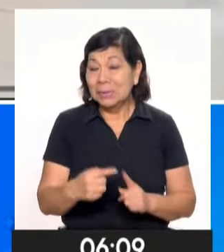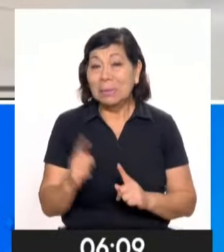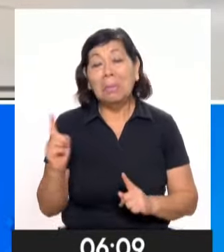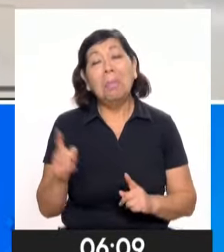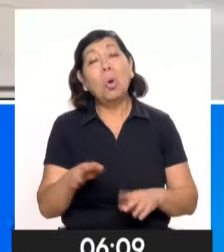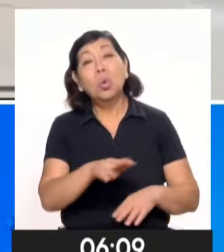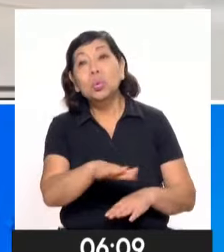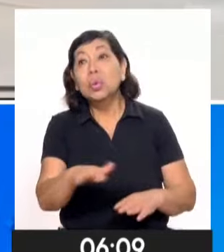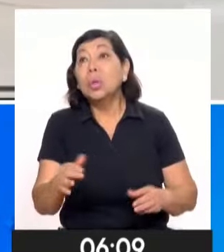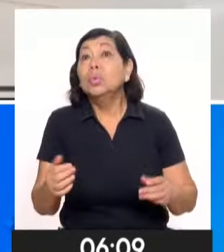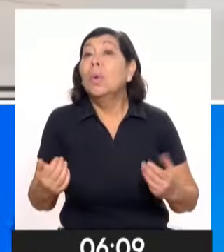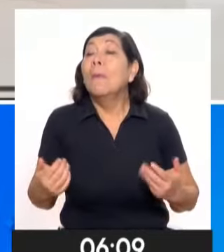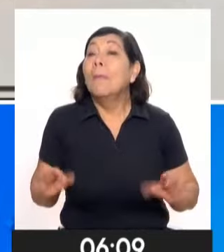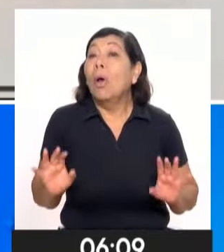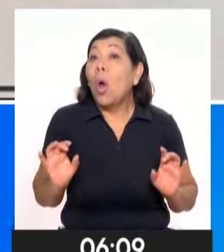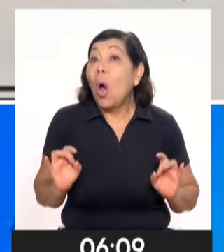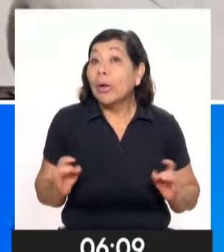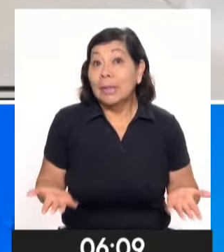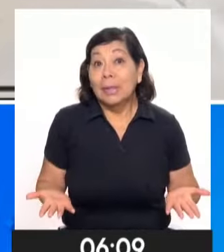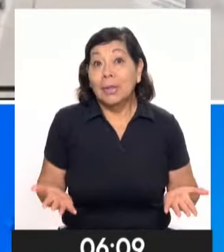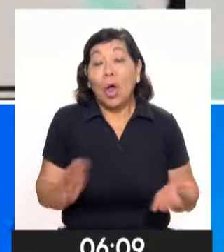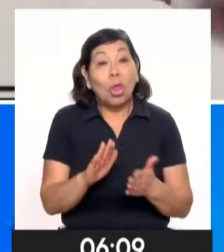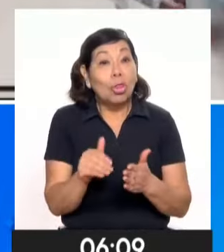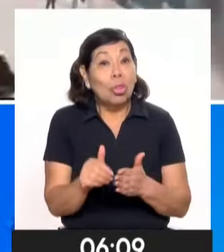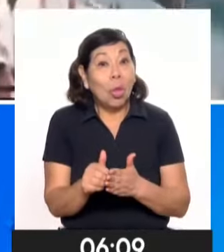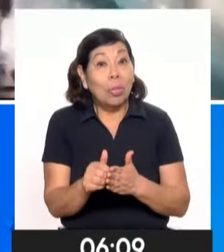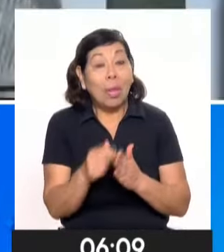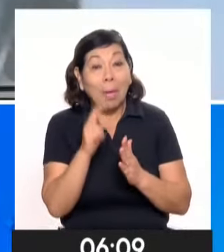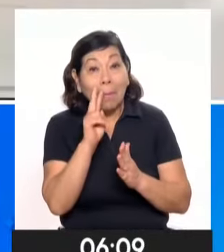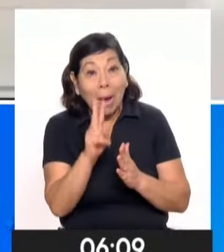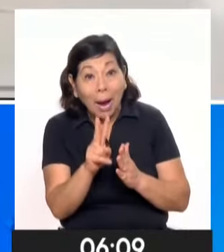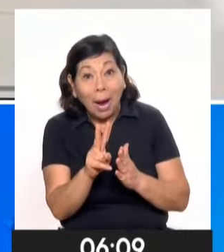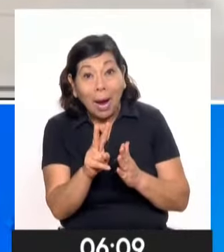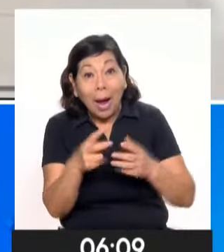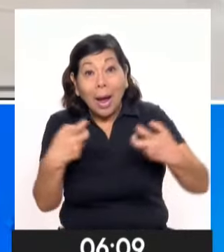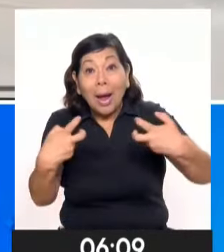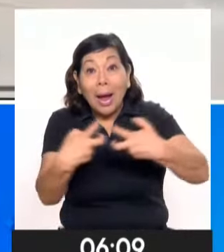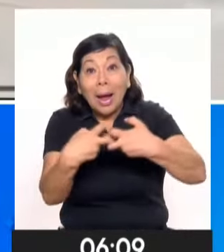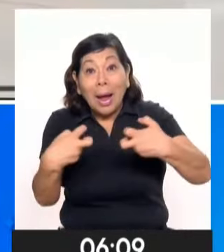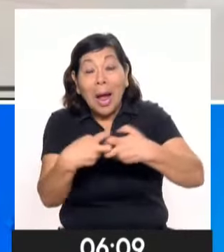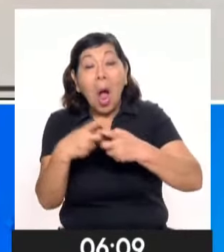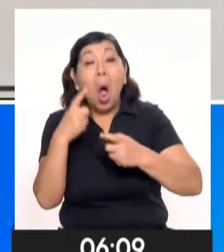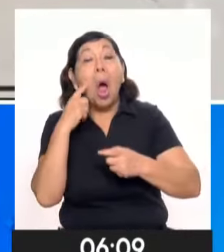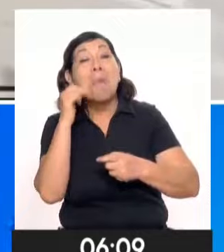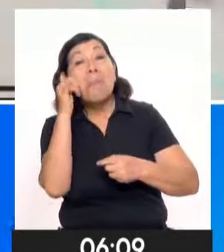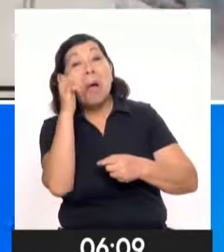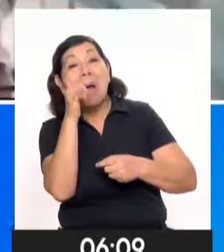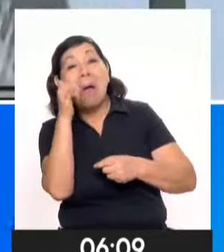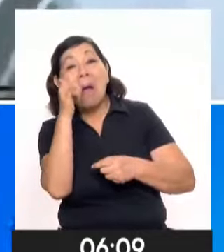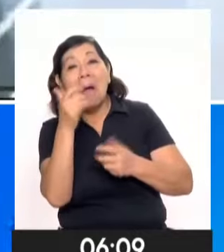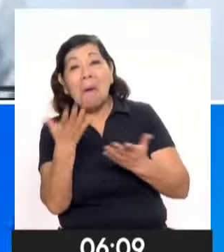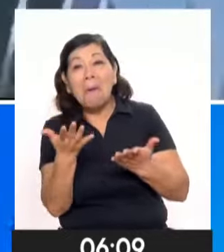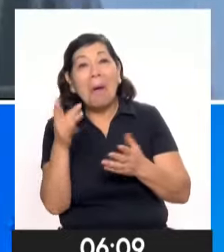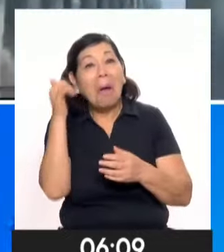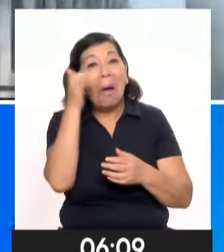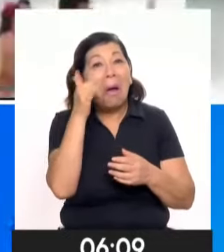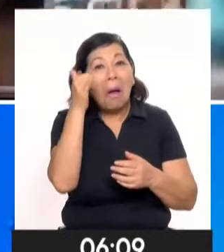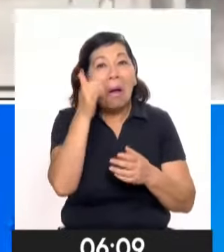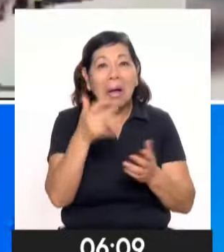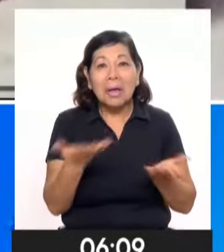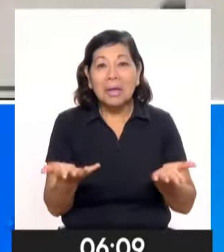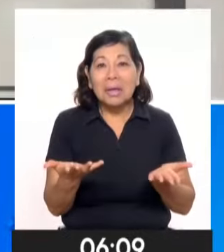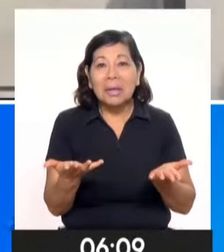presentes, menores de edad, y lo más terrible también es que todo fue transmitido vía redes sociales. Estaba haciendo un streaming, ¿no?, una